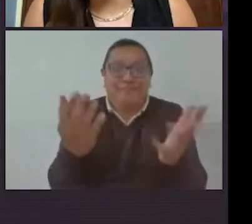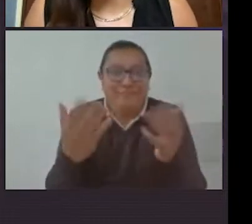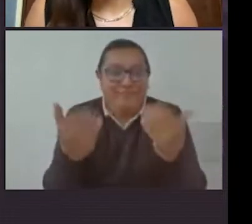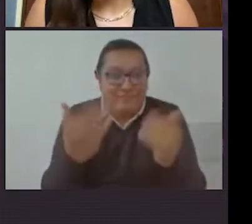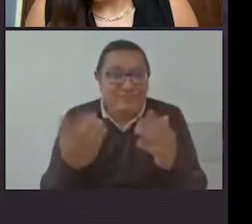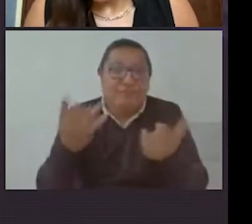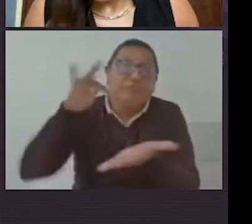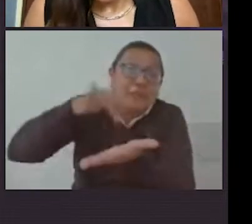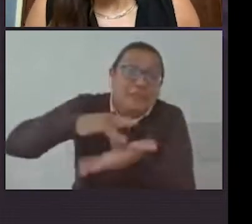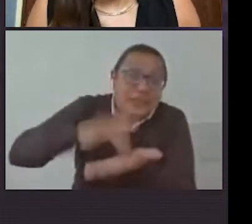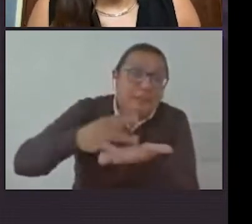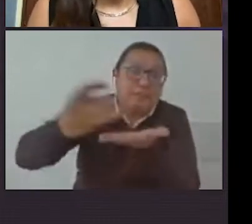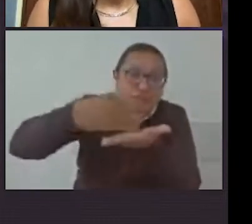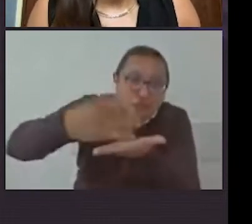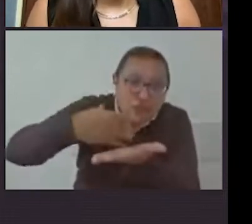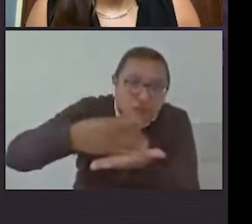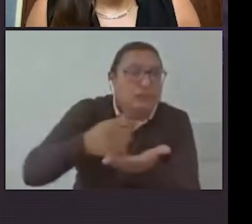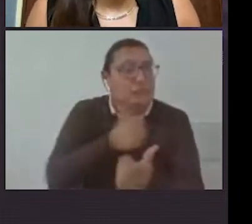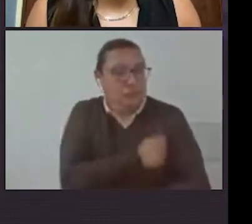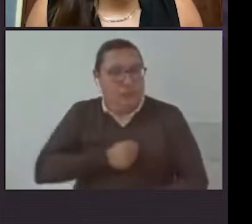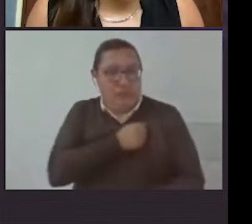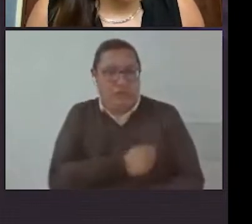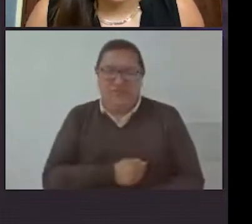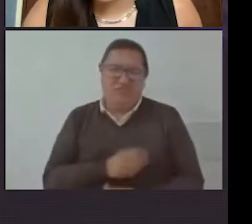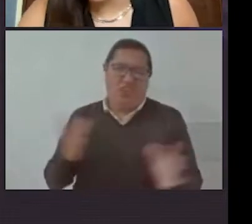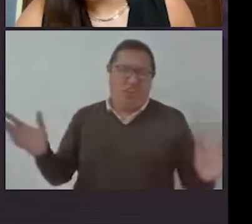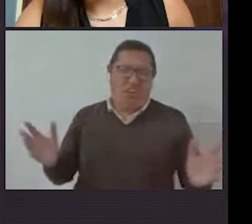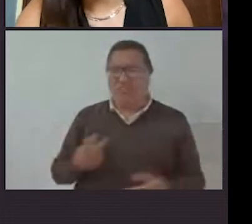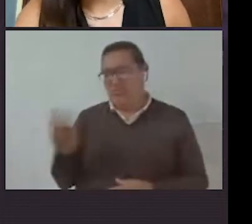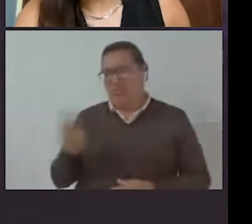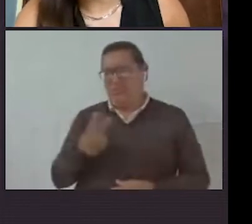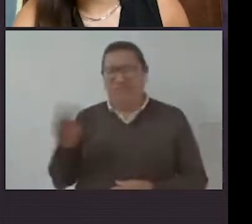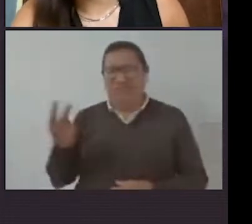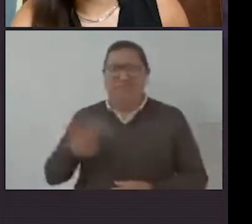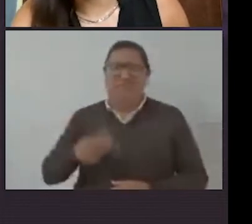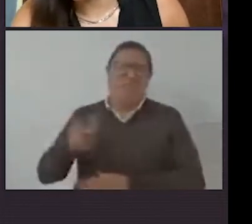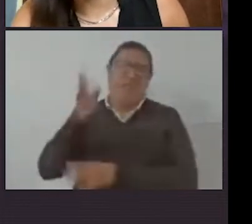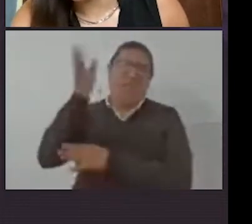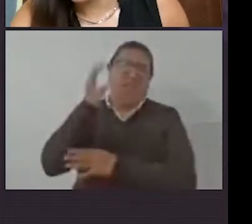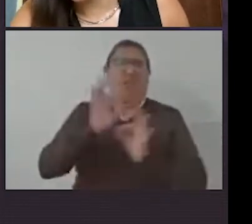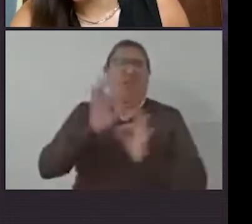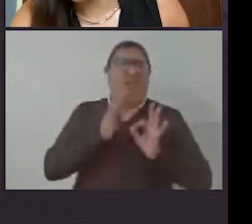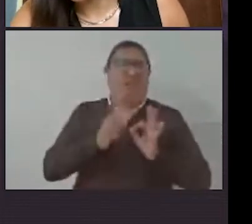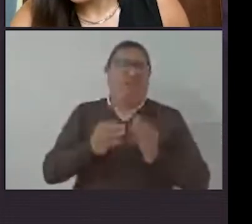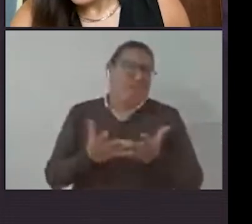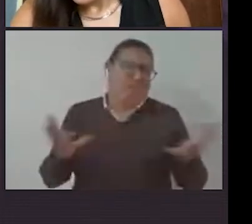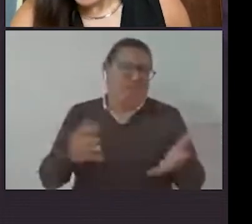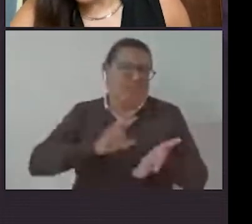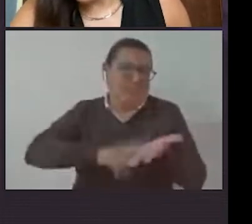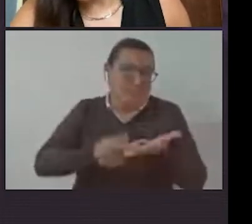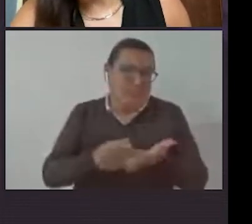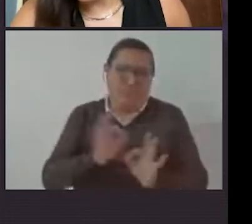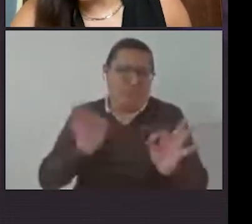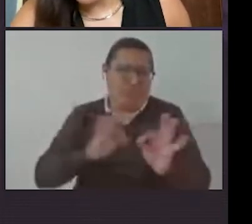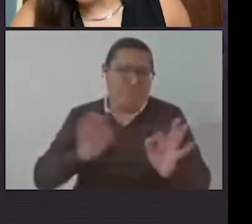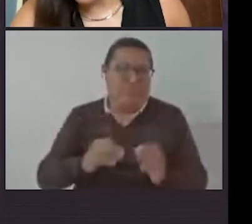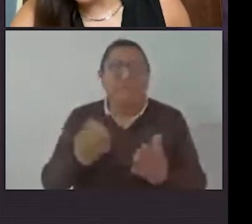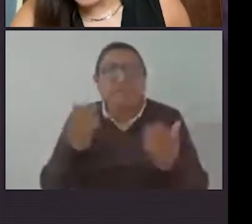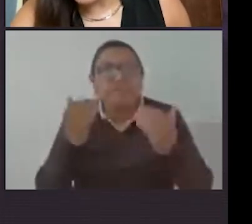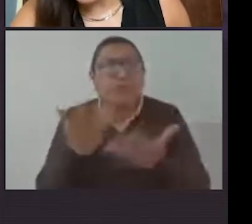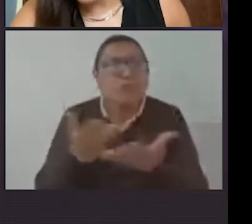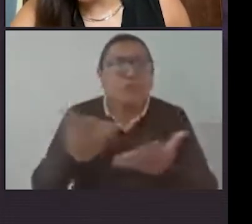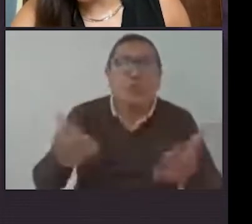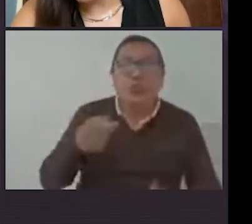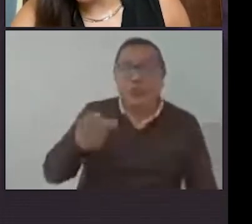de ustedes. Y pues no, no se vale. Esto tiene que ser interactivo. Vamos a ver de dónde se están conectando. Ana desde